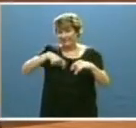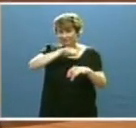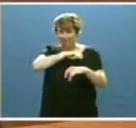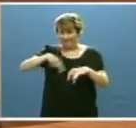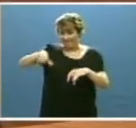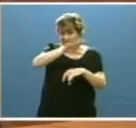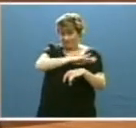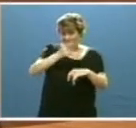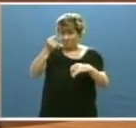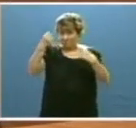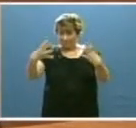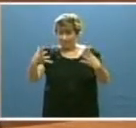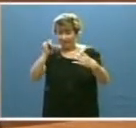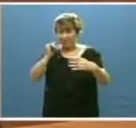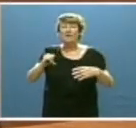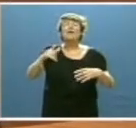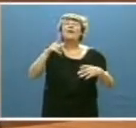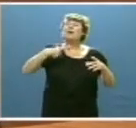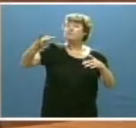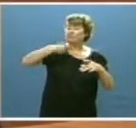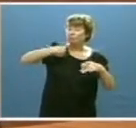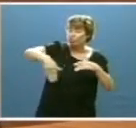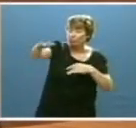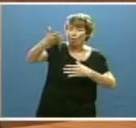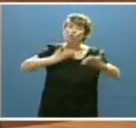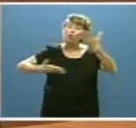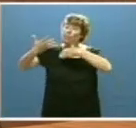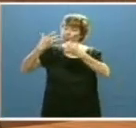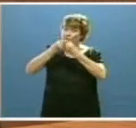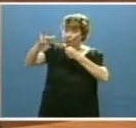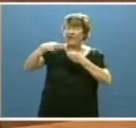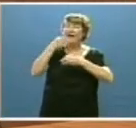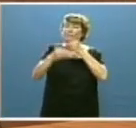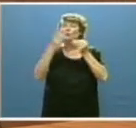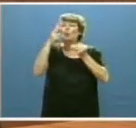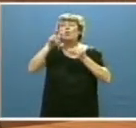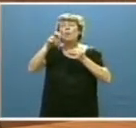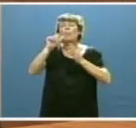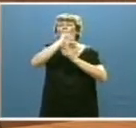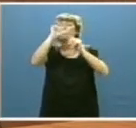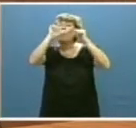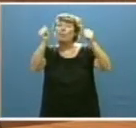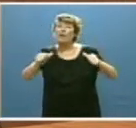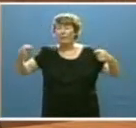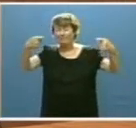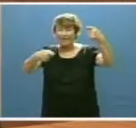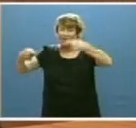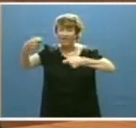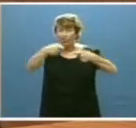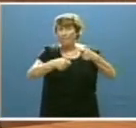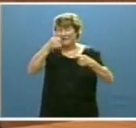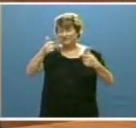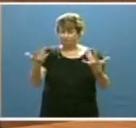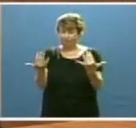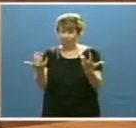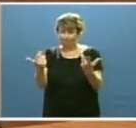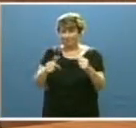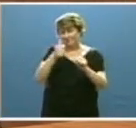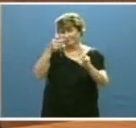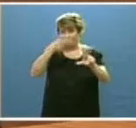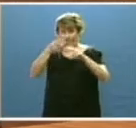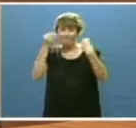presente legislatura diseñaremos en colaboración con ellas un nuevo modelo de financiación más ágil y eficaz que